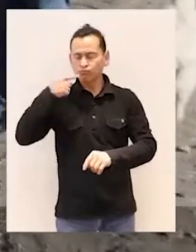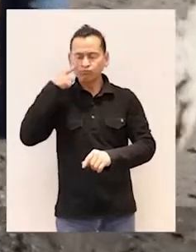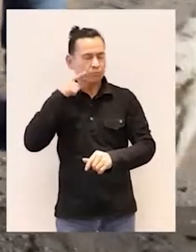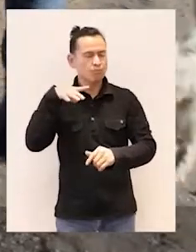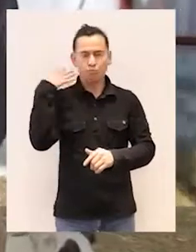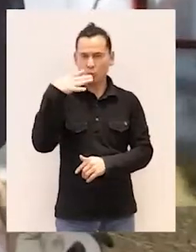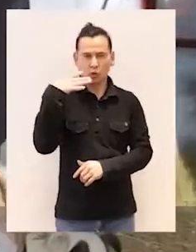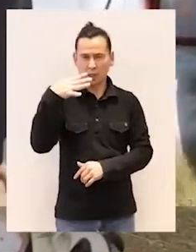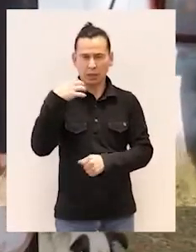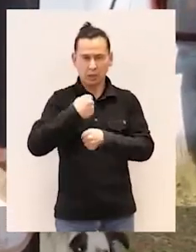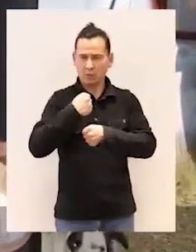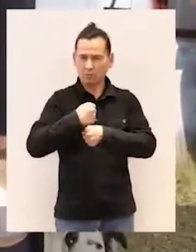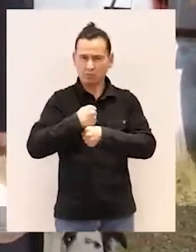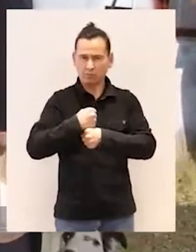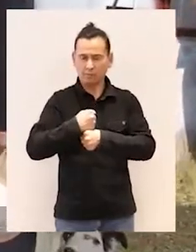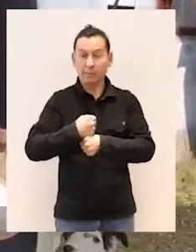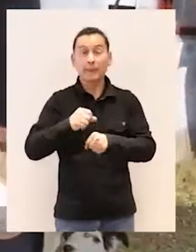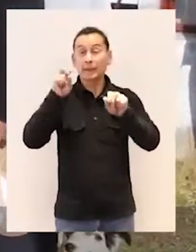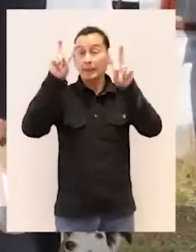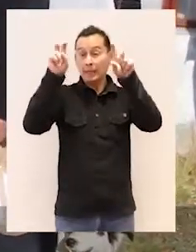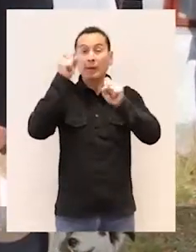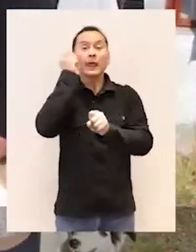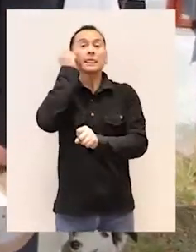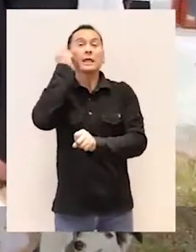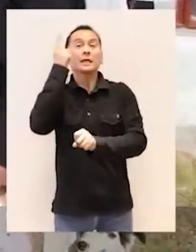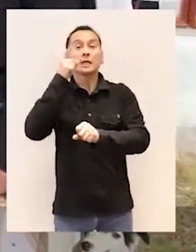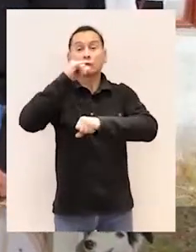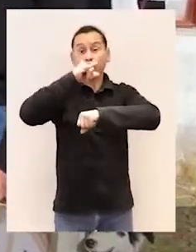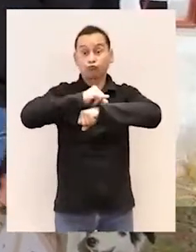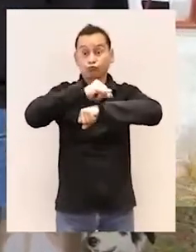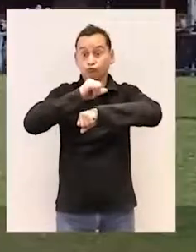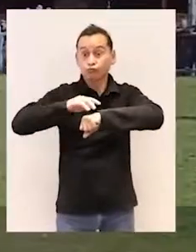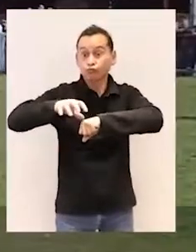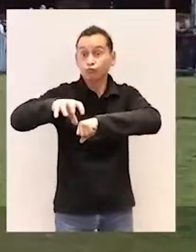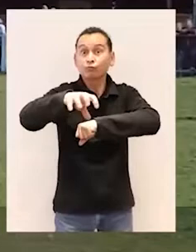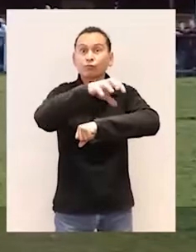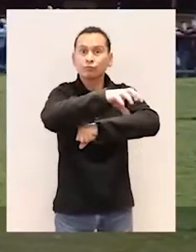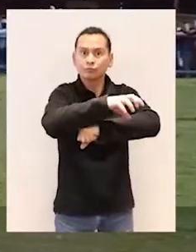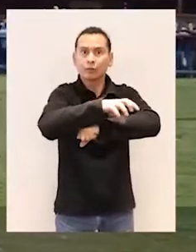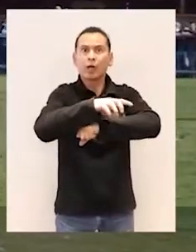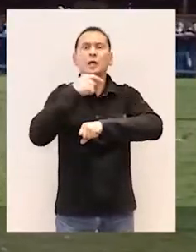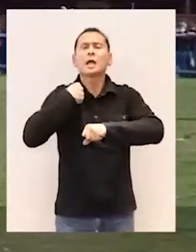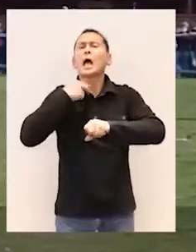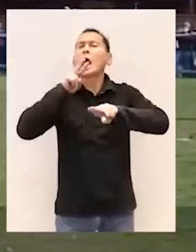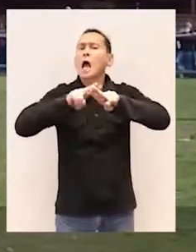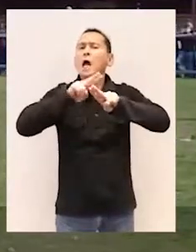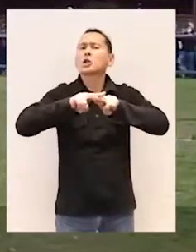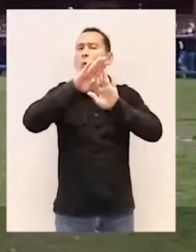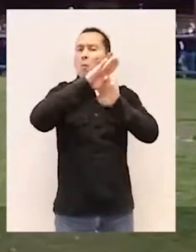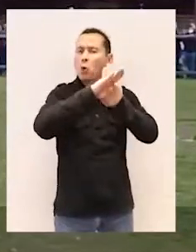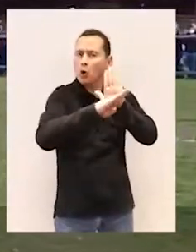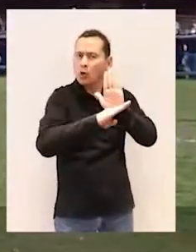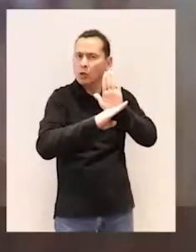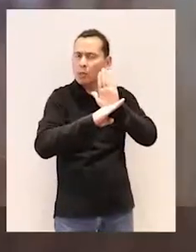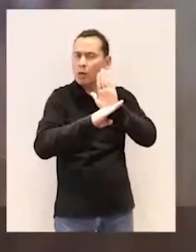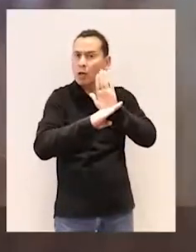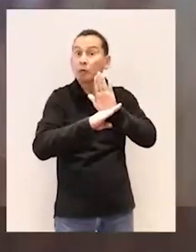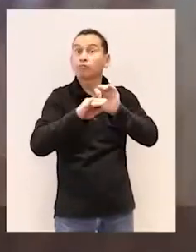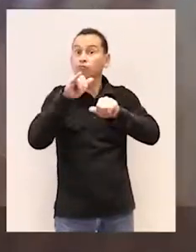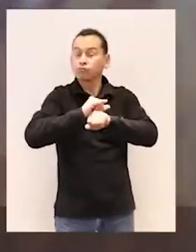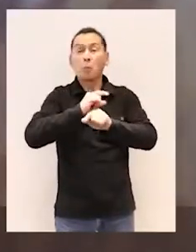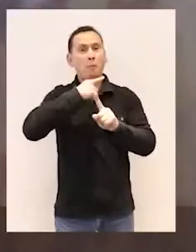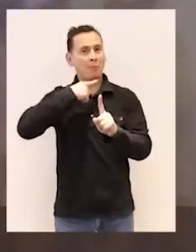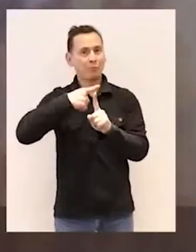tan fundamental. Y en el ánimo de entender nuestra región con sus particularidades, es que se han creado programas regionales que